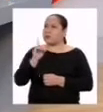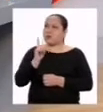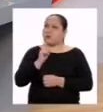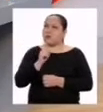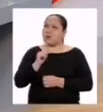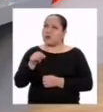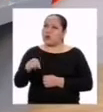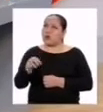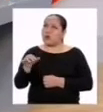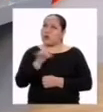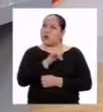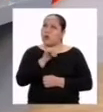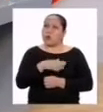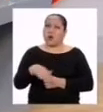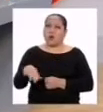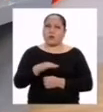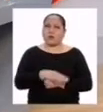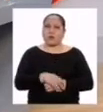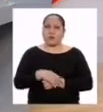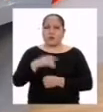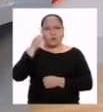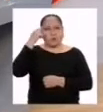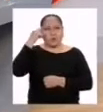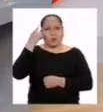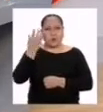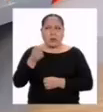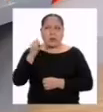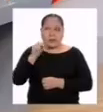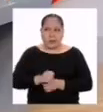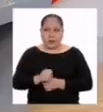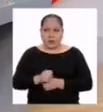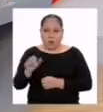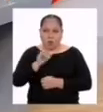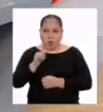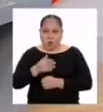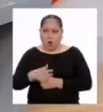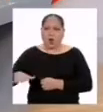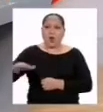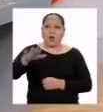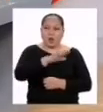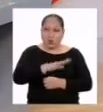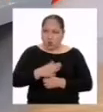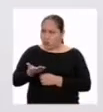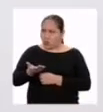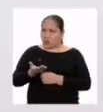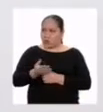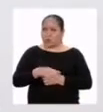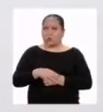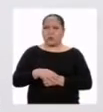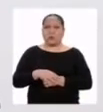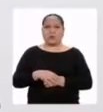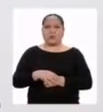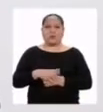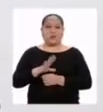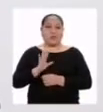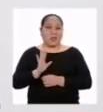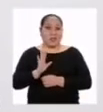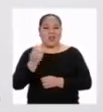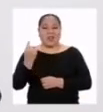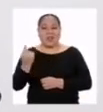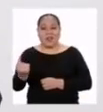no se les debe tratar igual? ¿No cree que más bien se les debería tratar igual a todas y todos? Es que